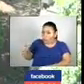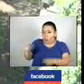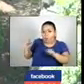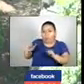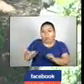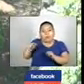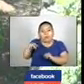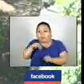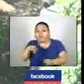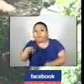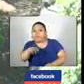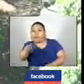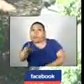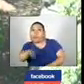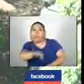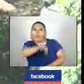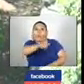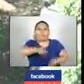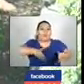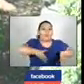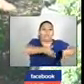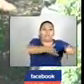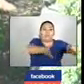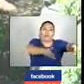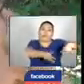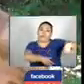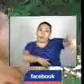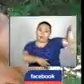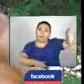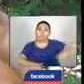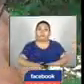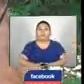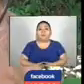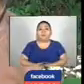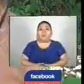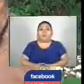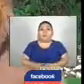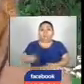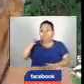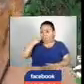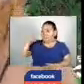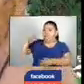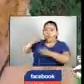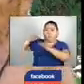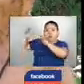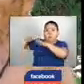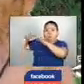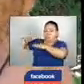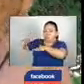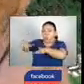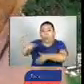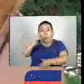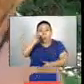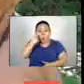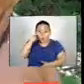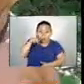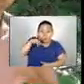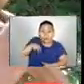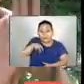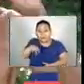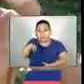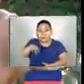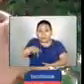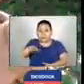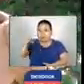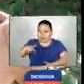poder desplazarse, ya que la otra calle les queda más lejos. Aquí corre el agua en el invierno, ahí salimos, mire, con cuidadito. Y